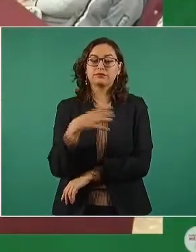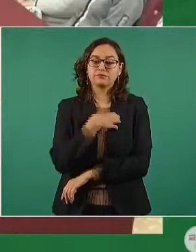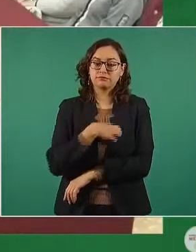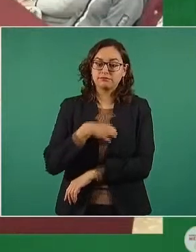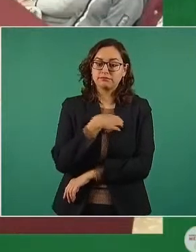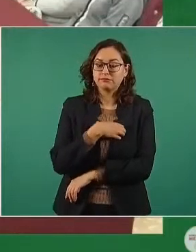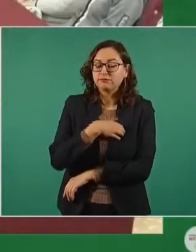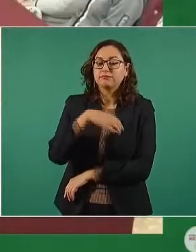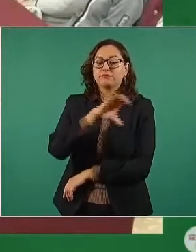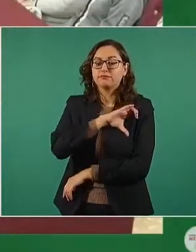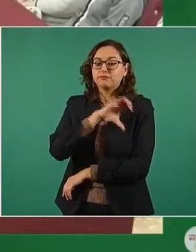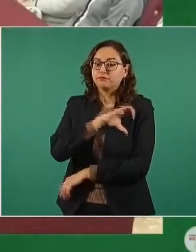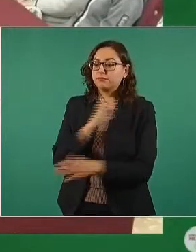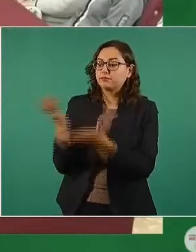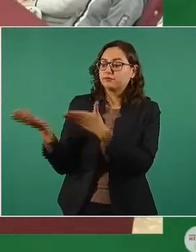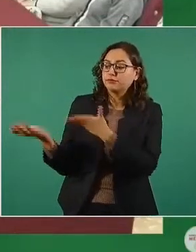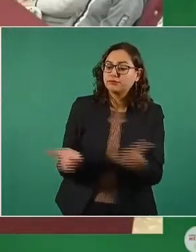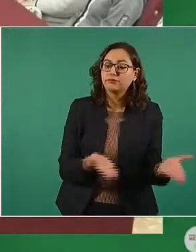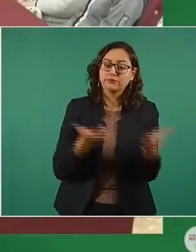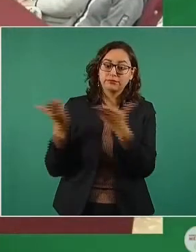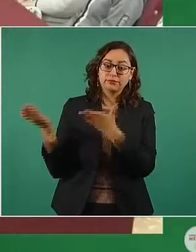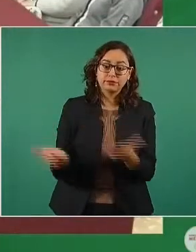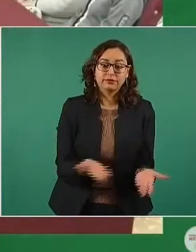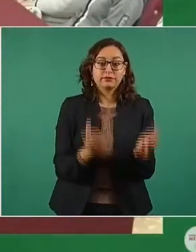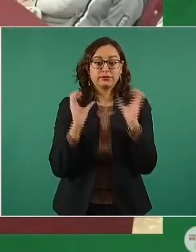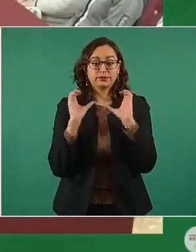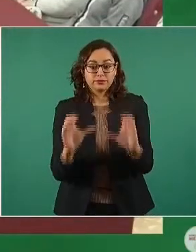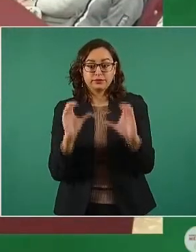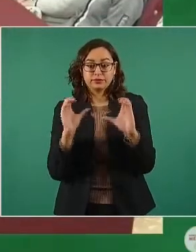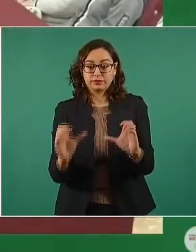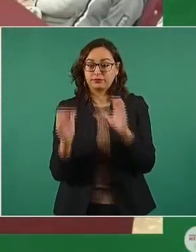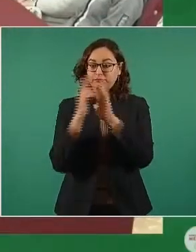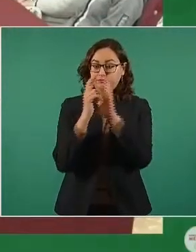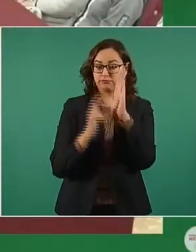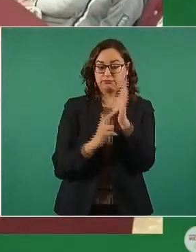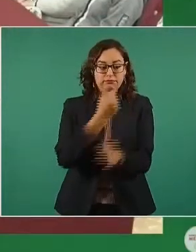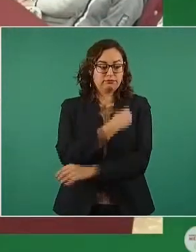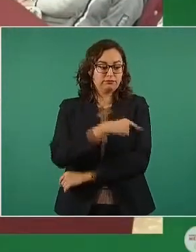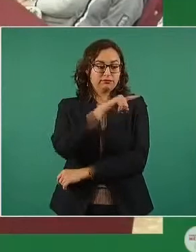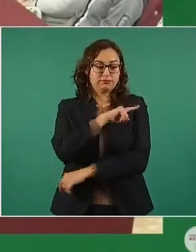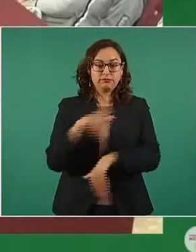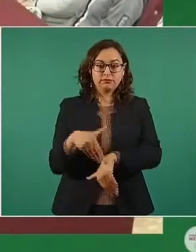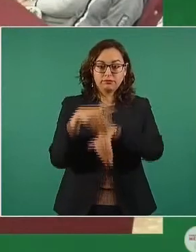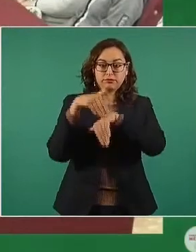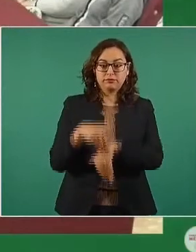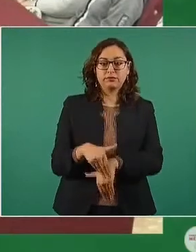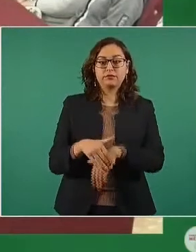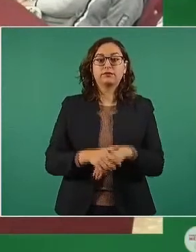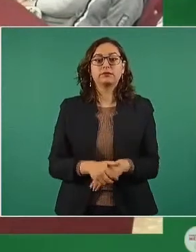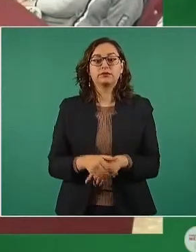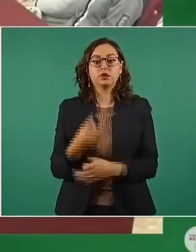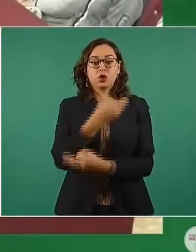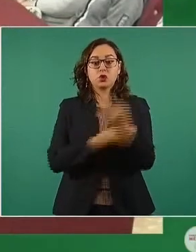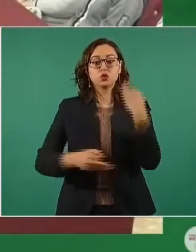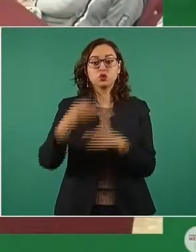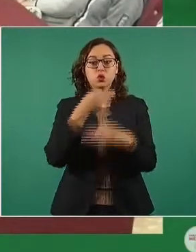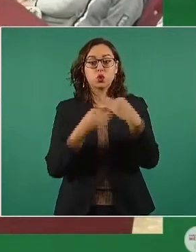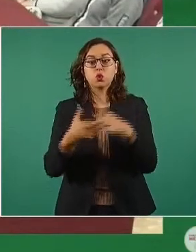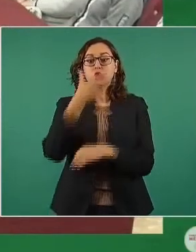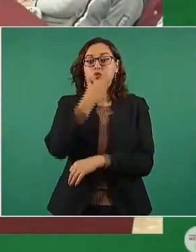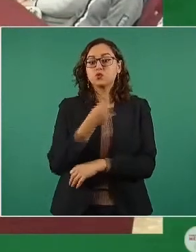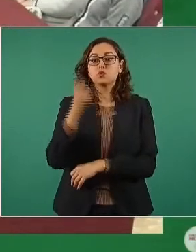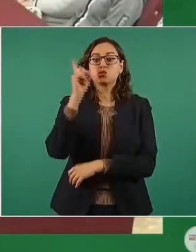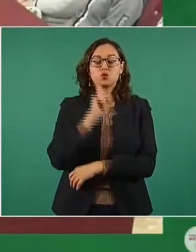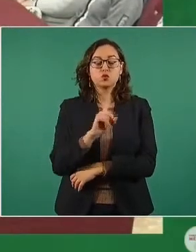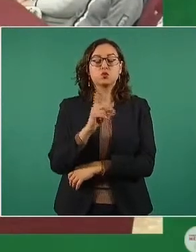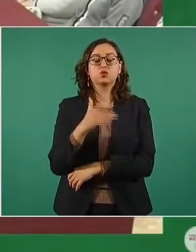a las y los estudiantes, cuidando sobre todo los protocolos de salud. Para todos y todas, lo más importante